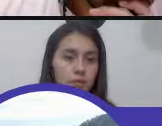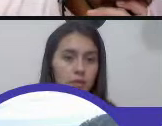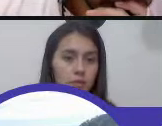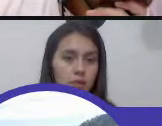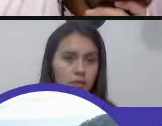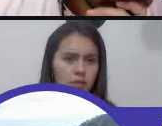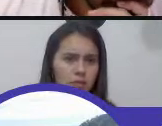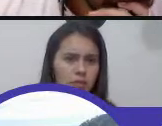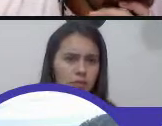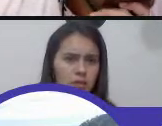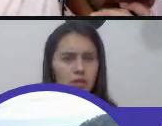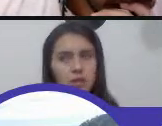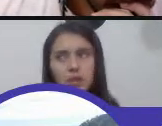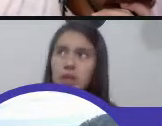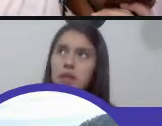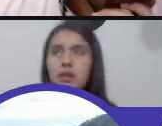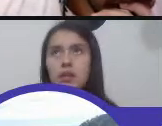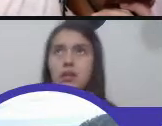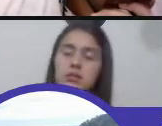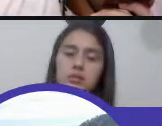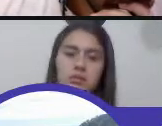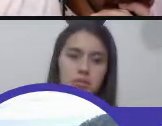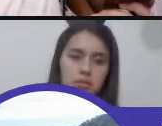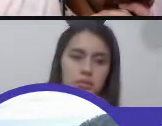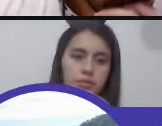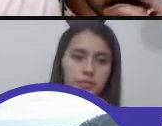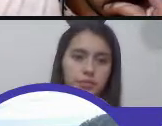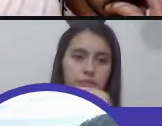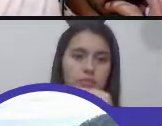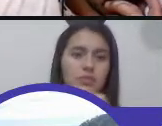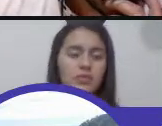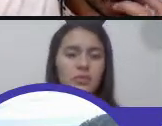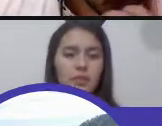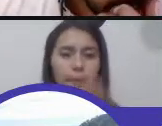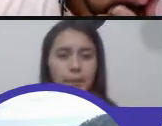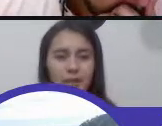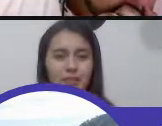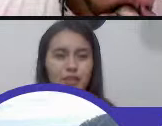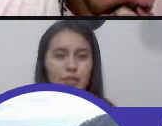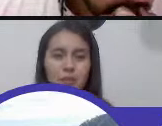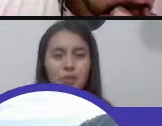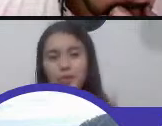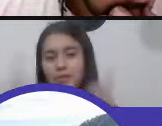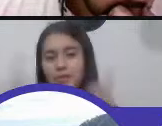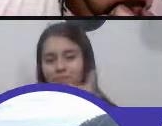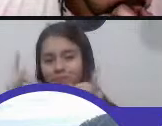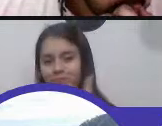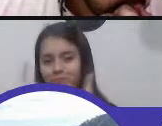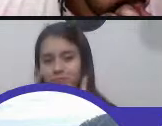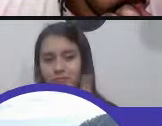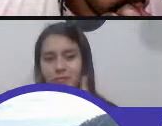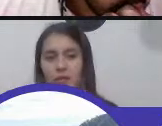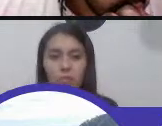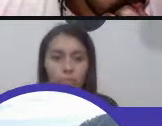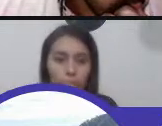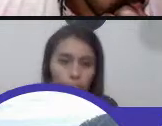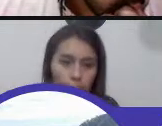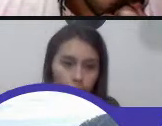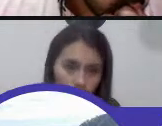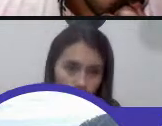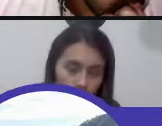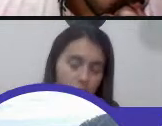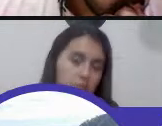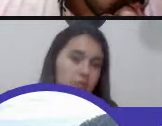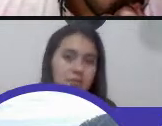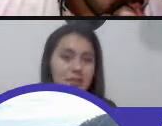¿qué otra cosa les iba a decir? También depende de la velocidad de su internet. Tengan en cuenta que estos programas van a